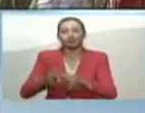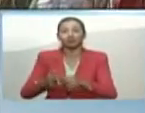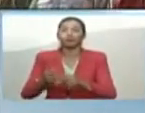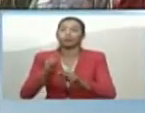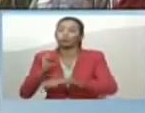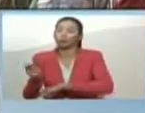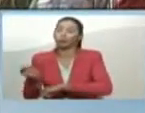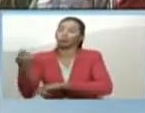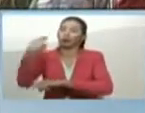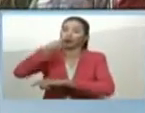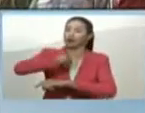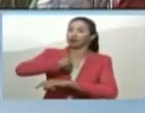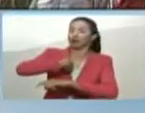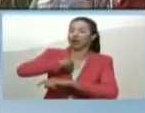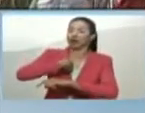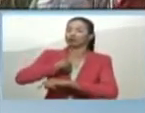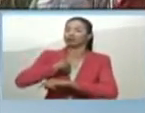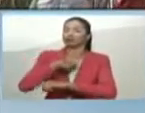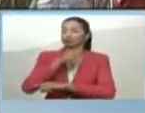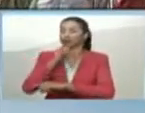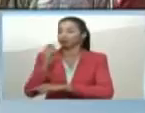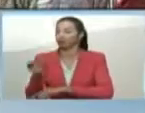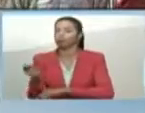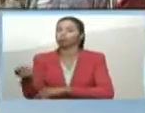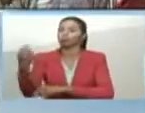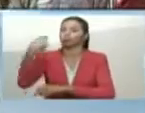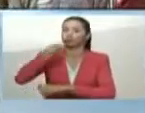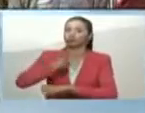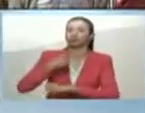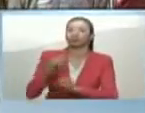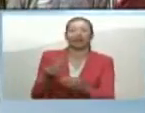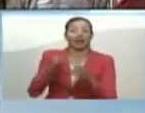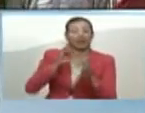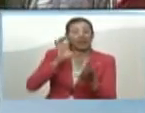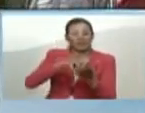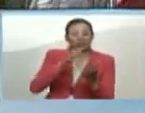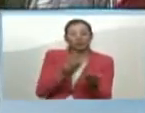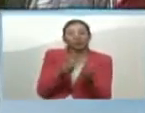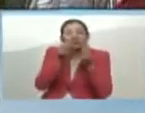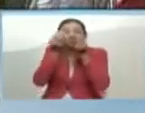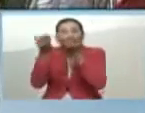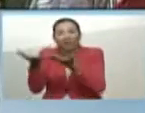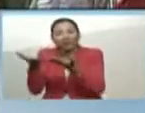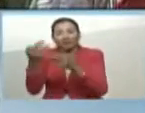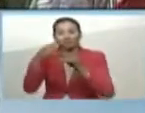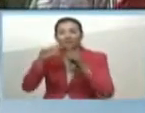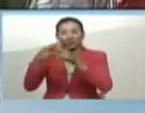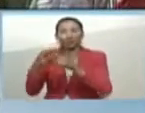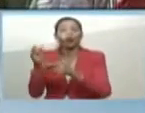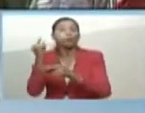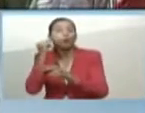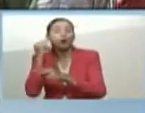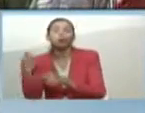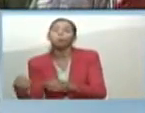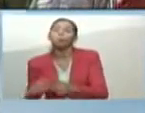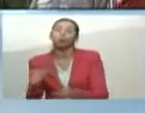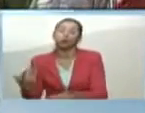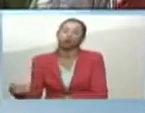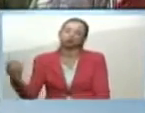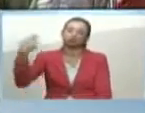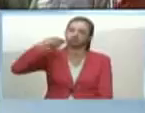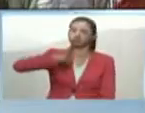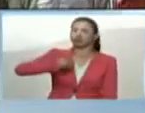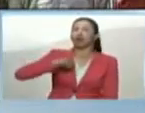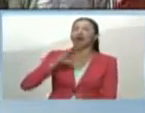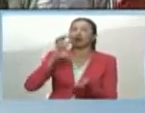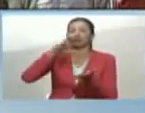retornables, que sean retornables, que el Estado entregue y que las mujeres y que todo el país pueda retornar para